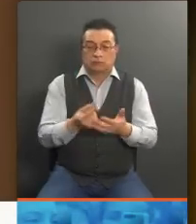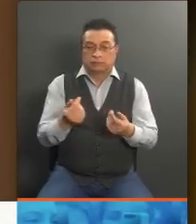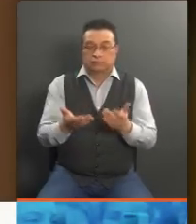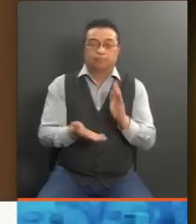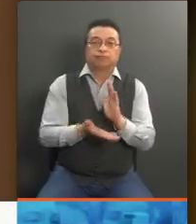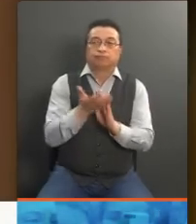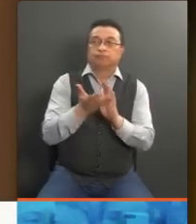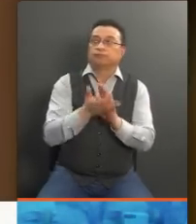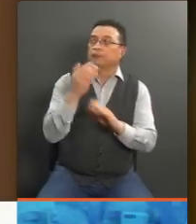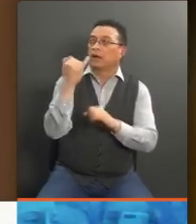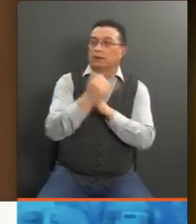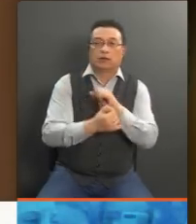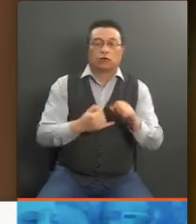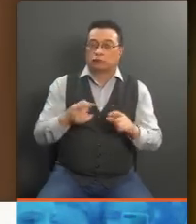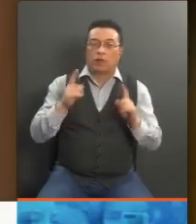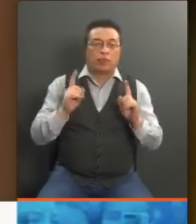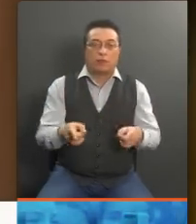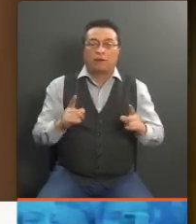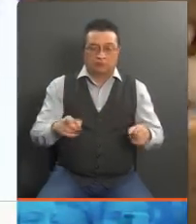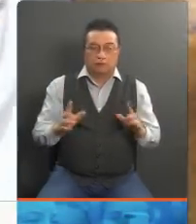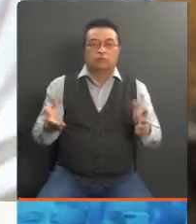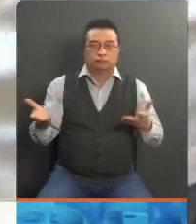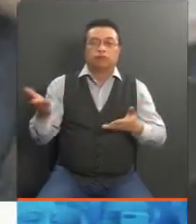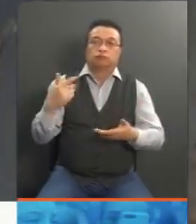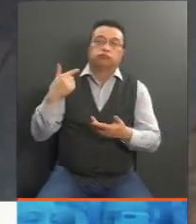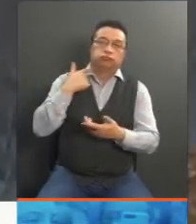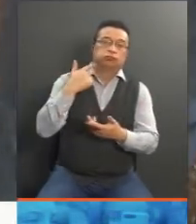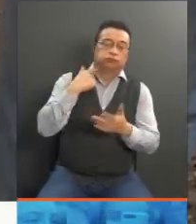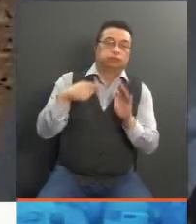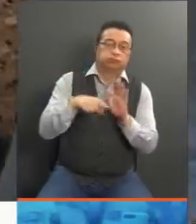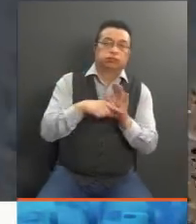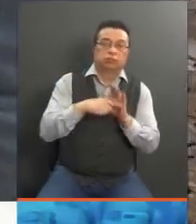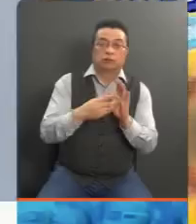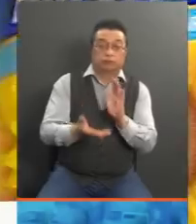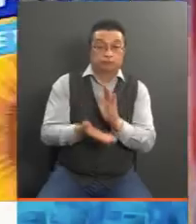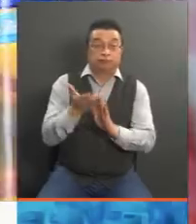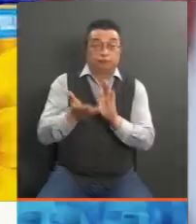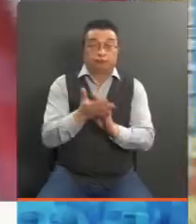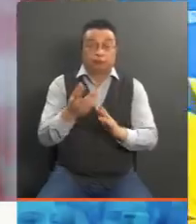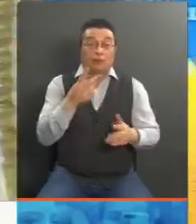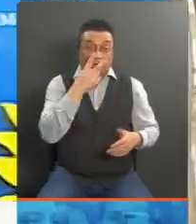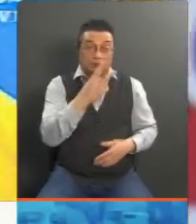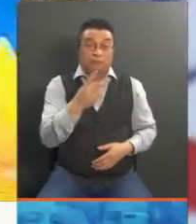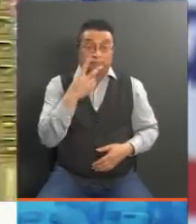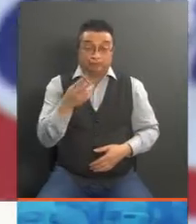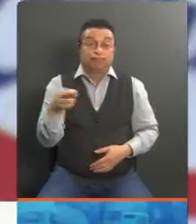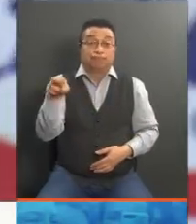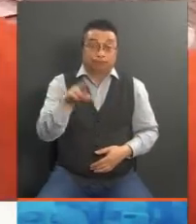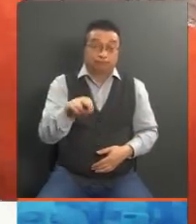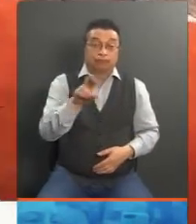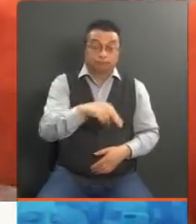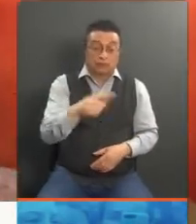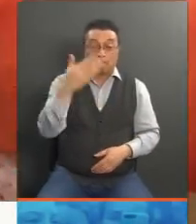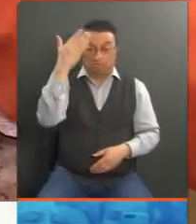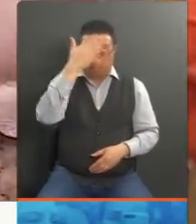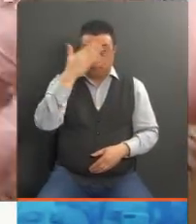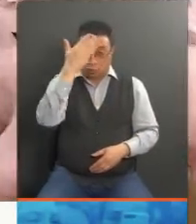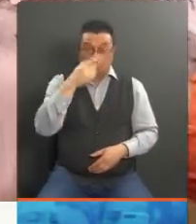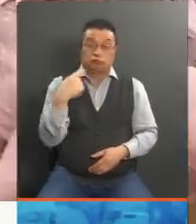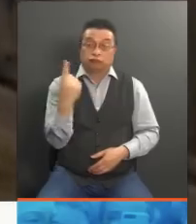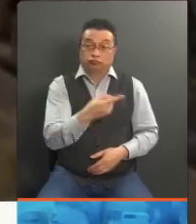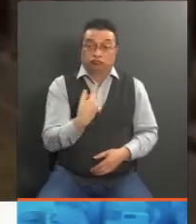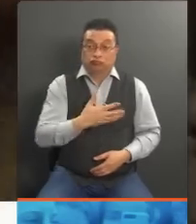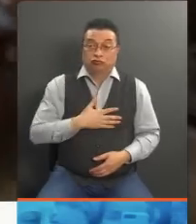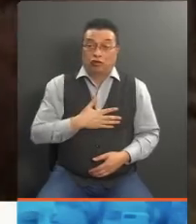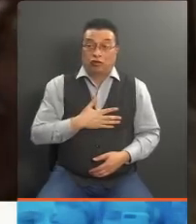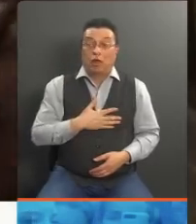precios internacionales. Ese es el mecanismo de transmisión. Alzas de precios que ya vemos y que seguirán siendo fuente de preocupación para nosotros